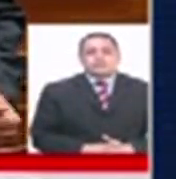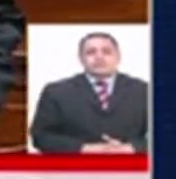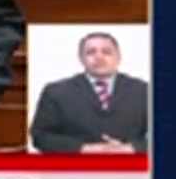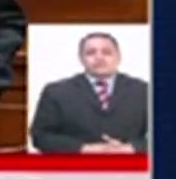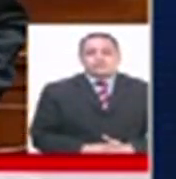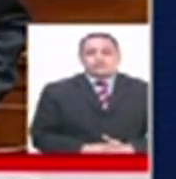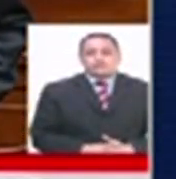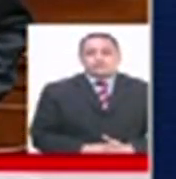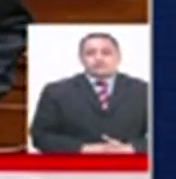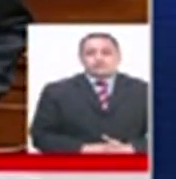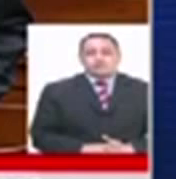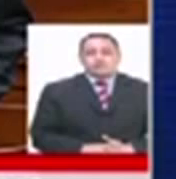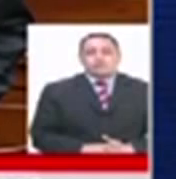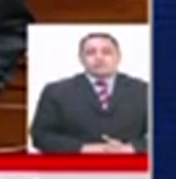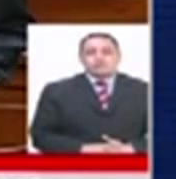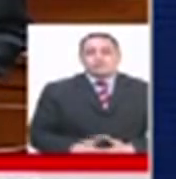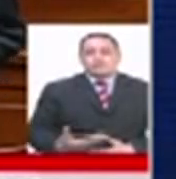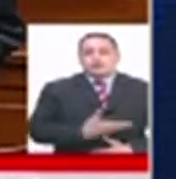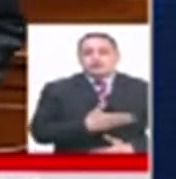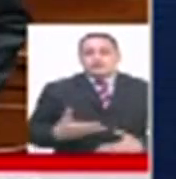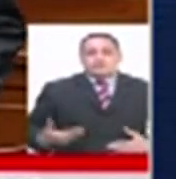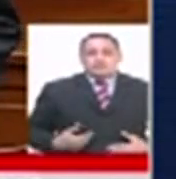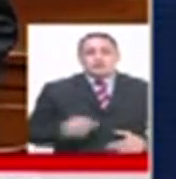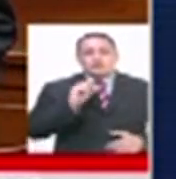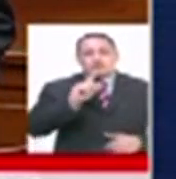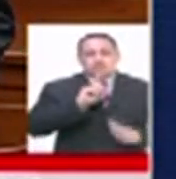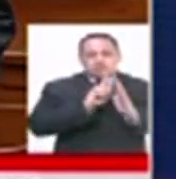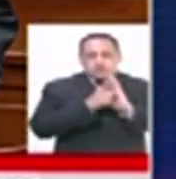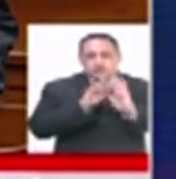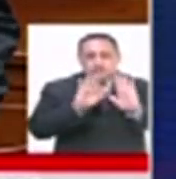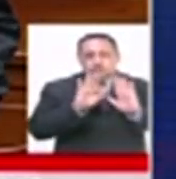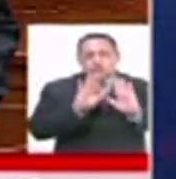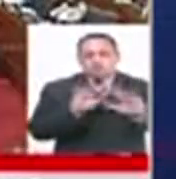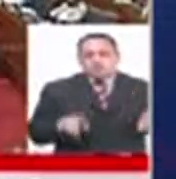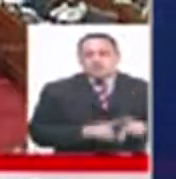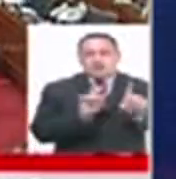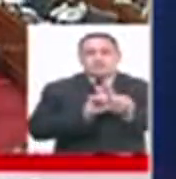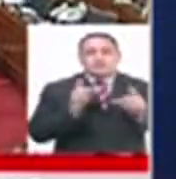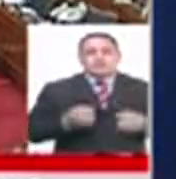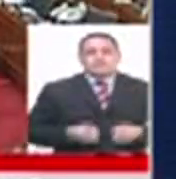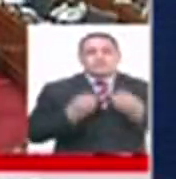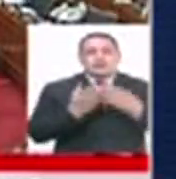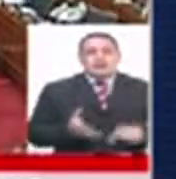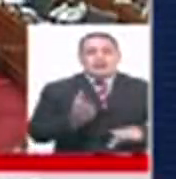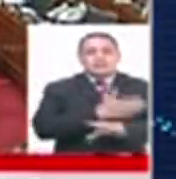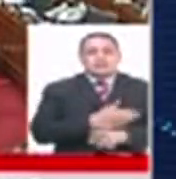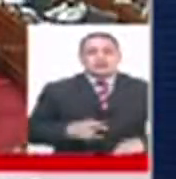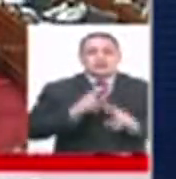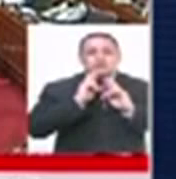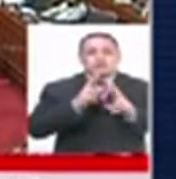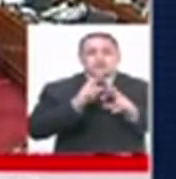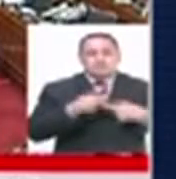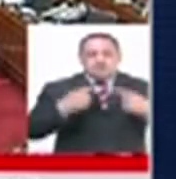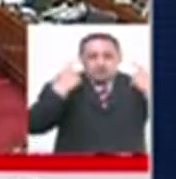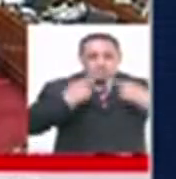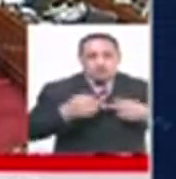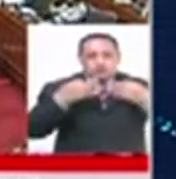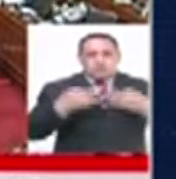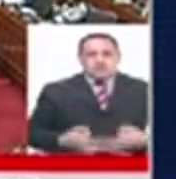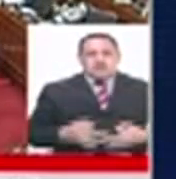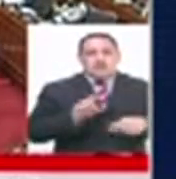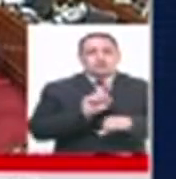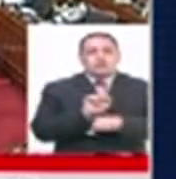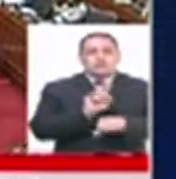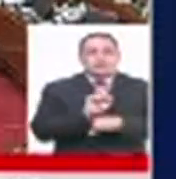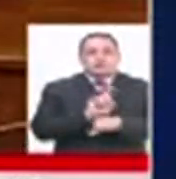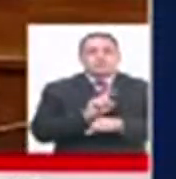al ministro de Educación, que, bueno, respondió todas las preguntas de manera bastante rápida, es la verdad. Y previo a esto hubo un